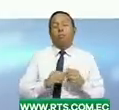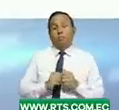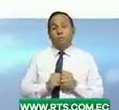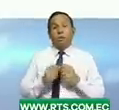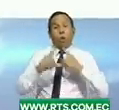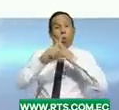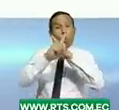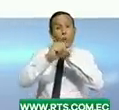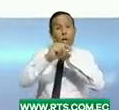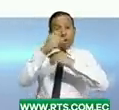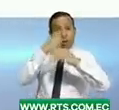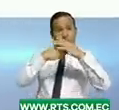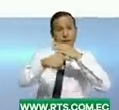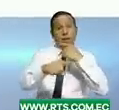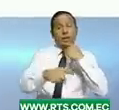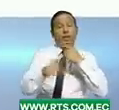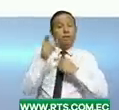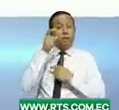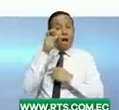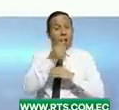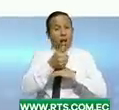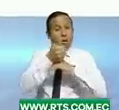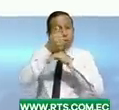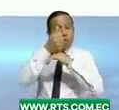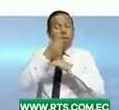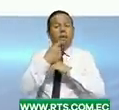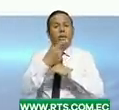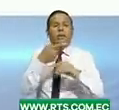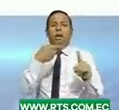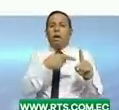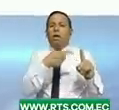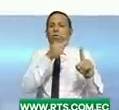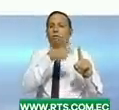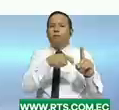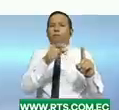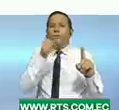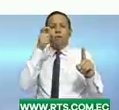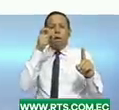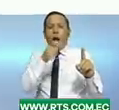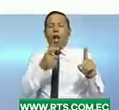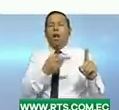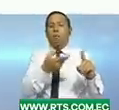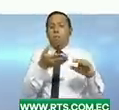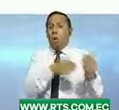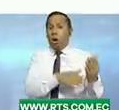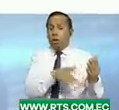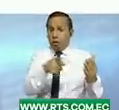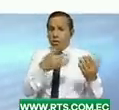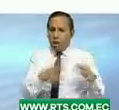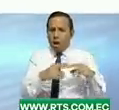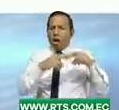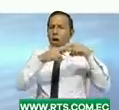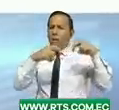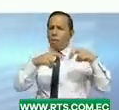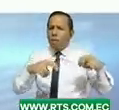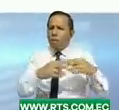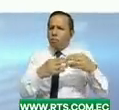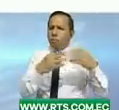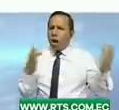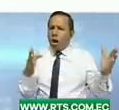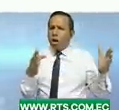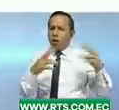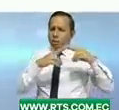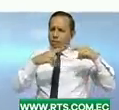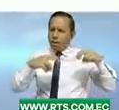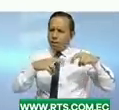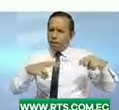informó que, tras la muerte violenta del agente fiscal, se abrió una investigación previa para ubicar a